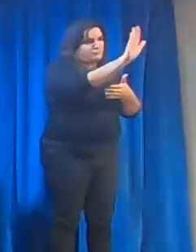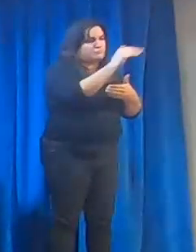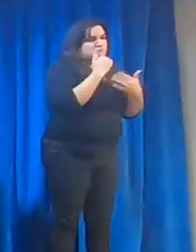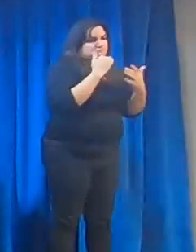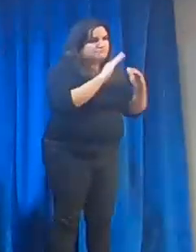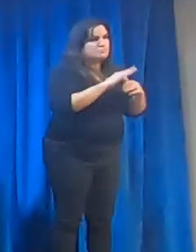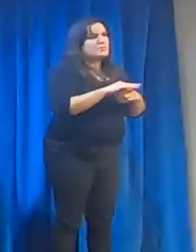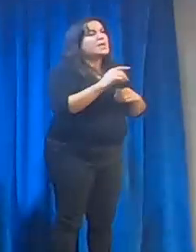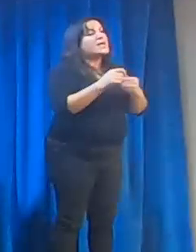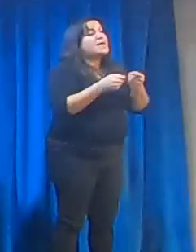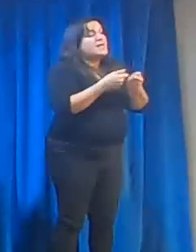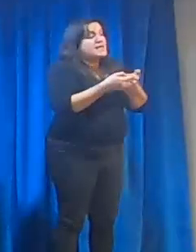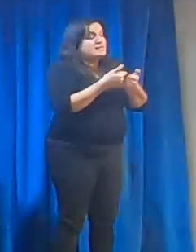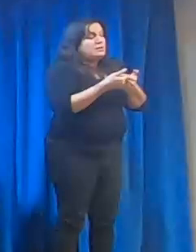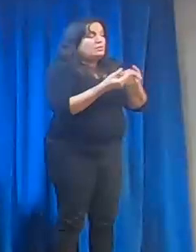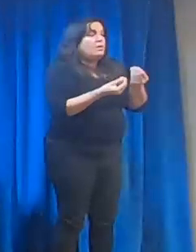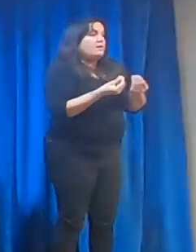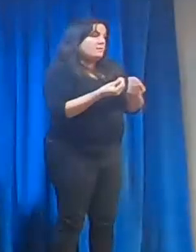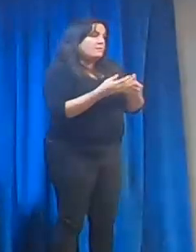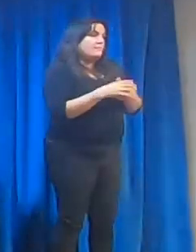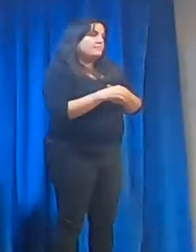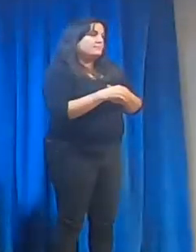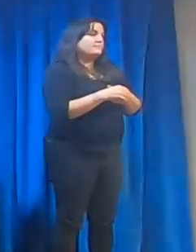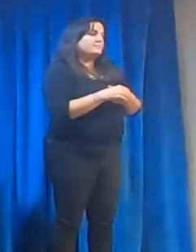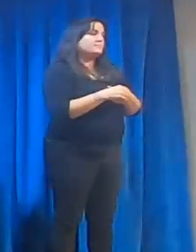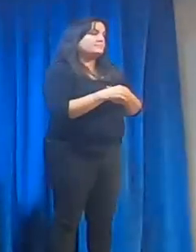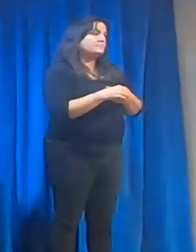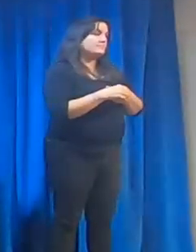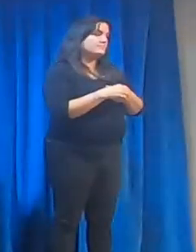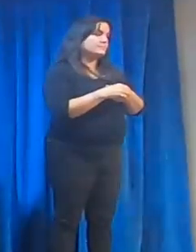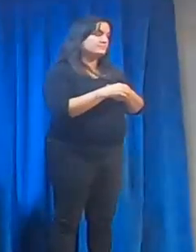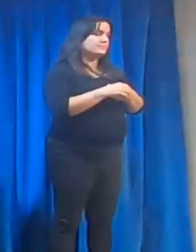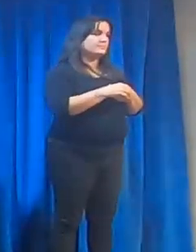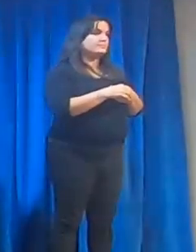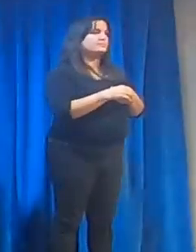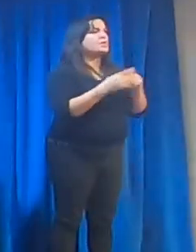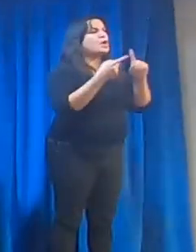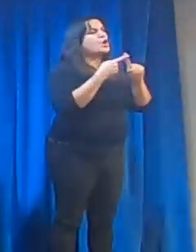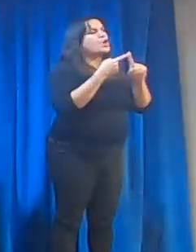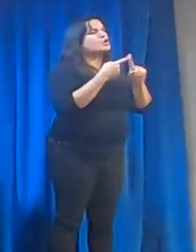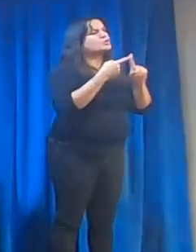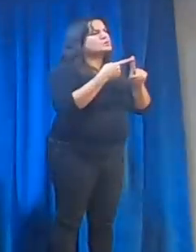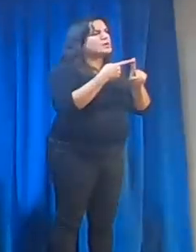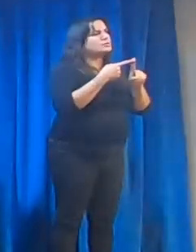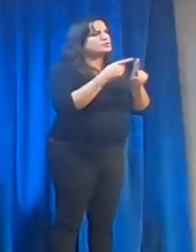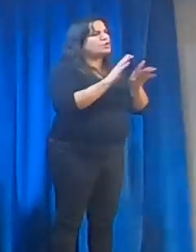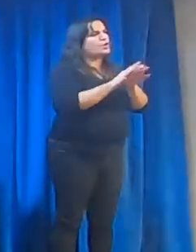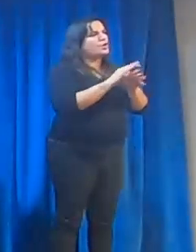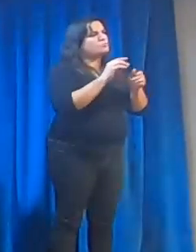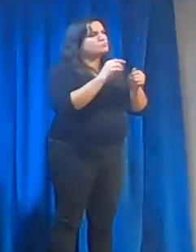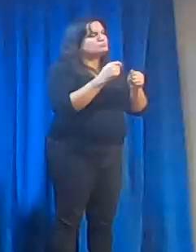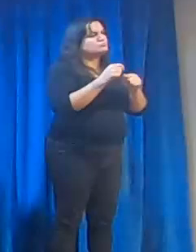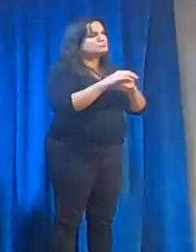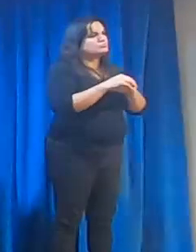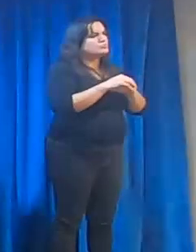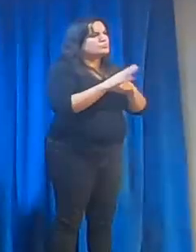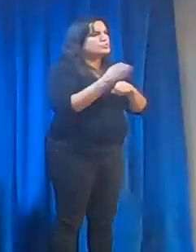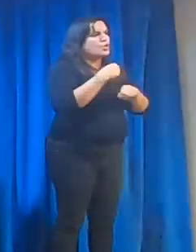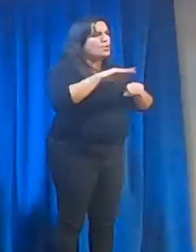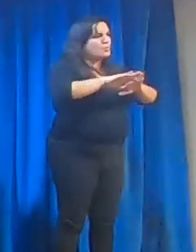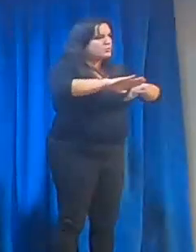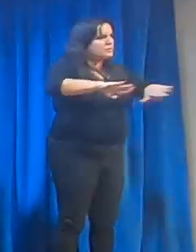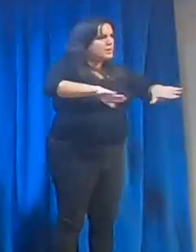celular lo que trabaja en la niñez es el contacto con los dedos por separado, cuando todas las